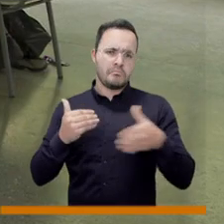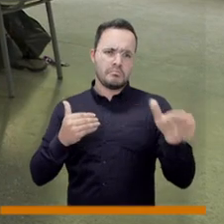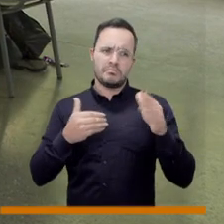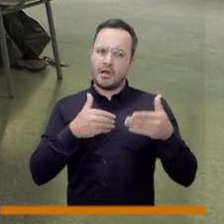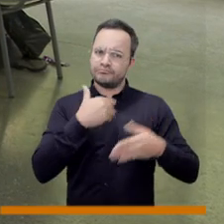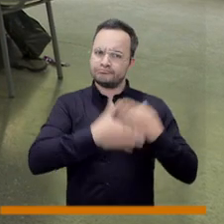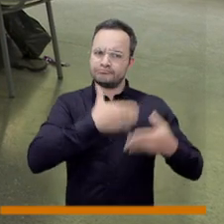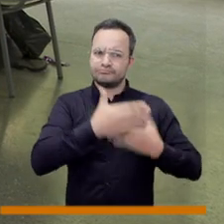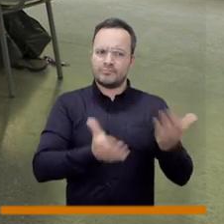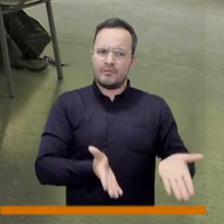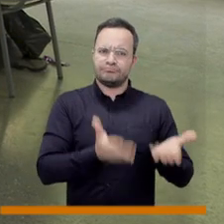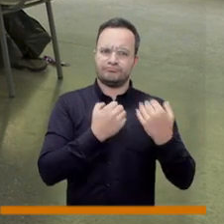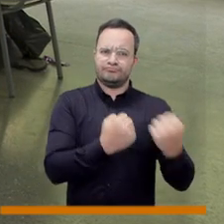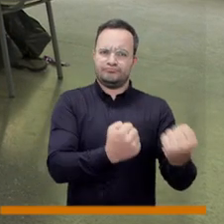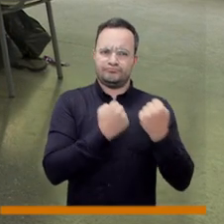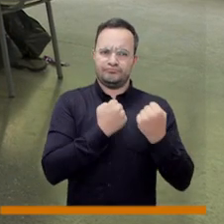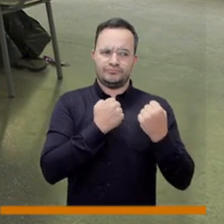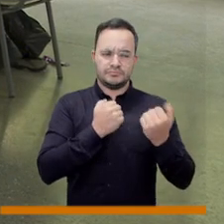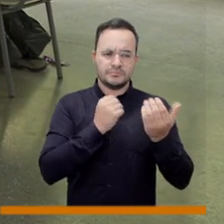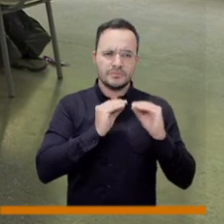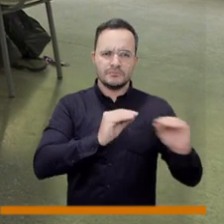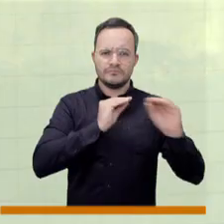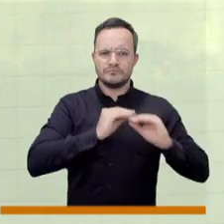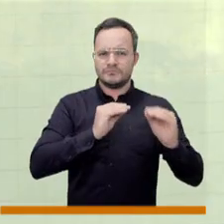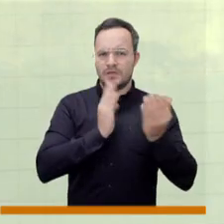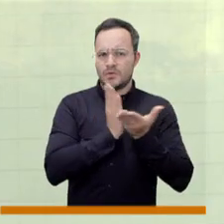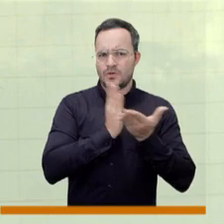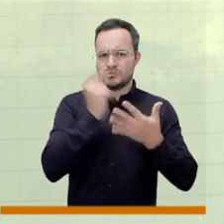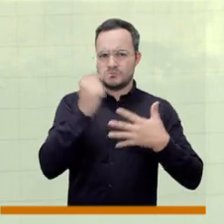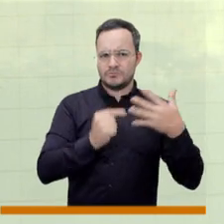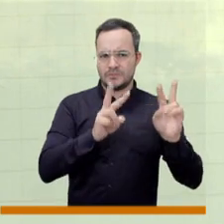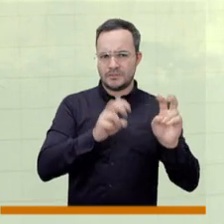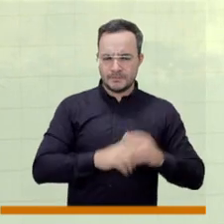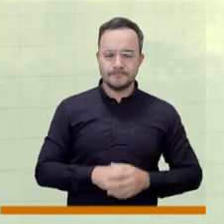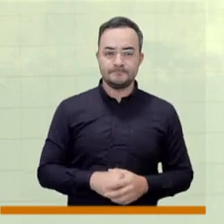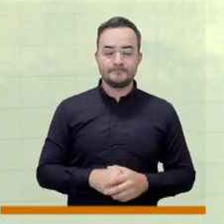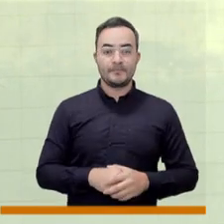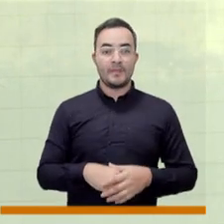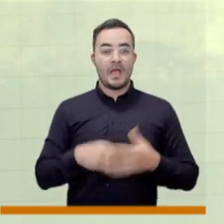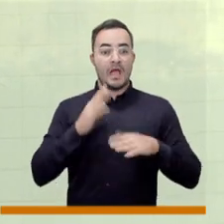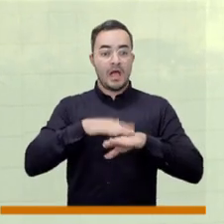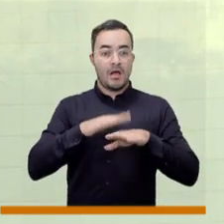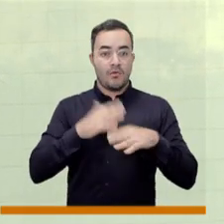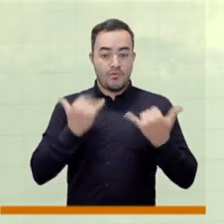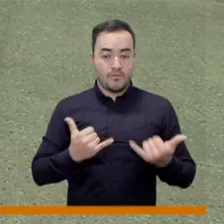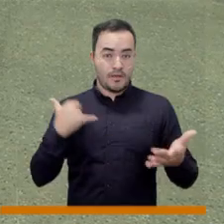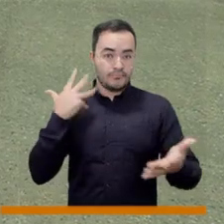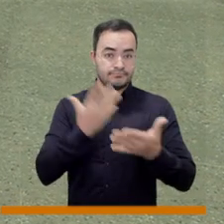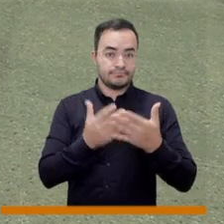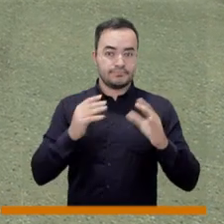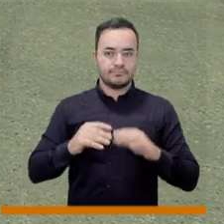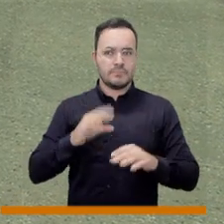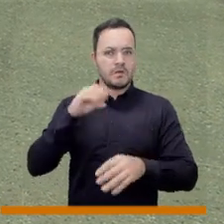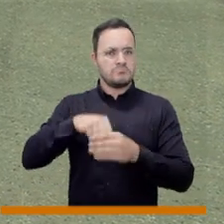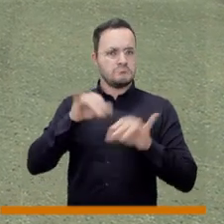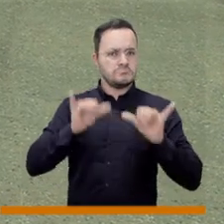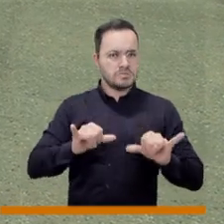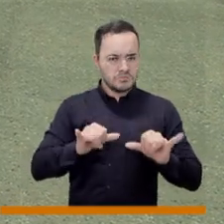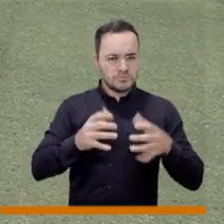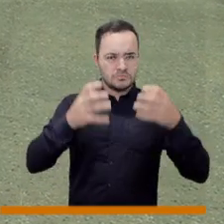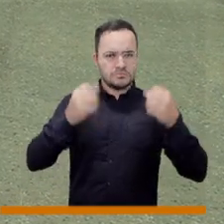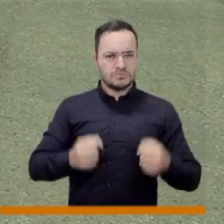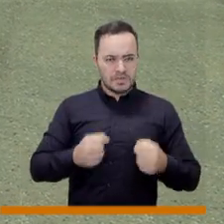campo educativo y vocacional. Actualmente estamos en la misma sede porque compartimos las mismas experiencias, los